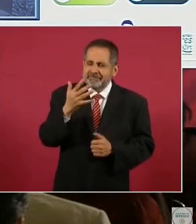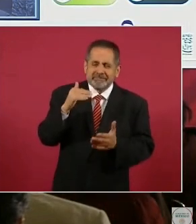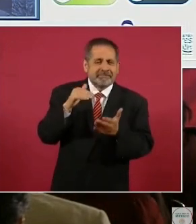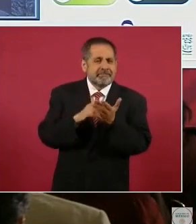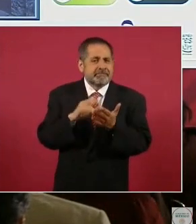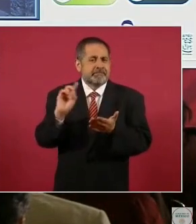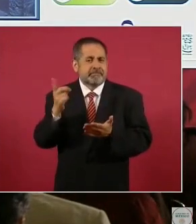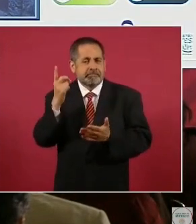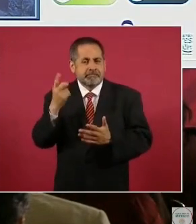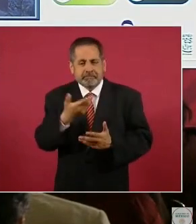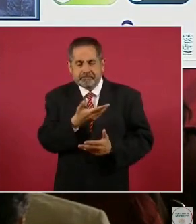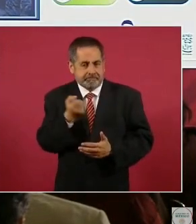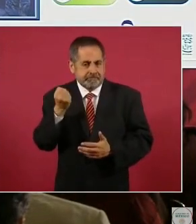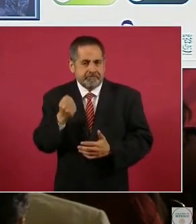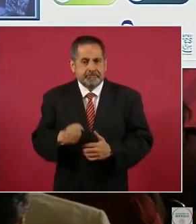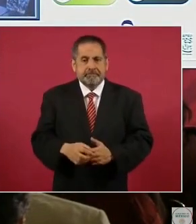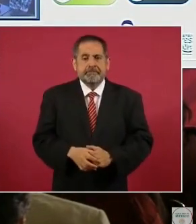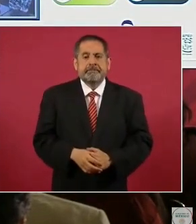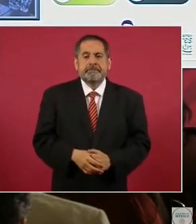adelante por favor